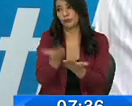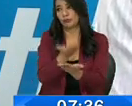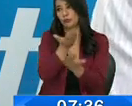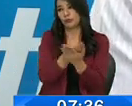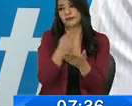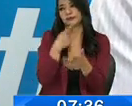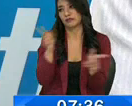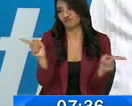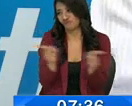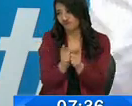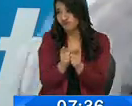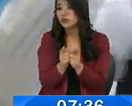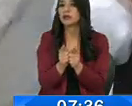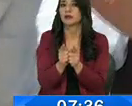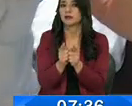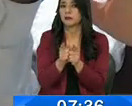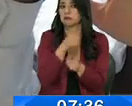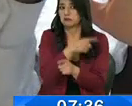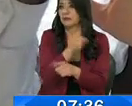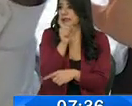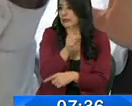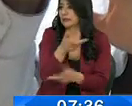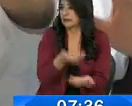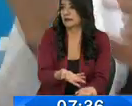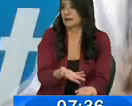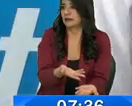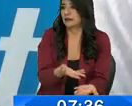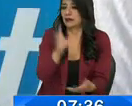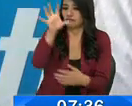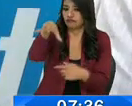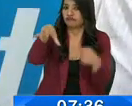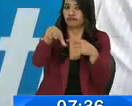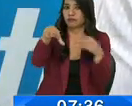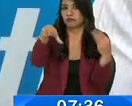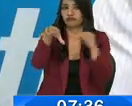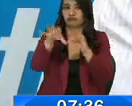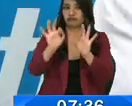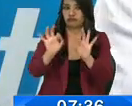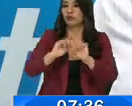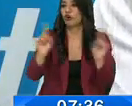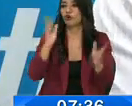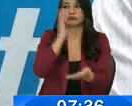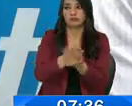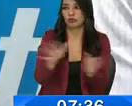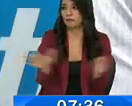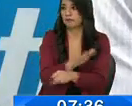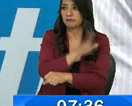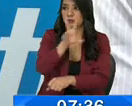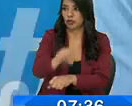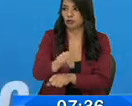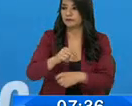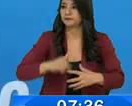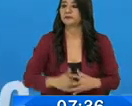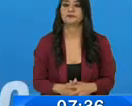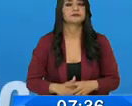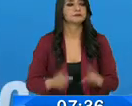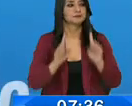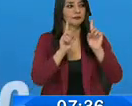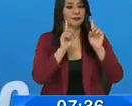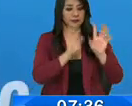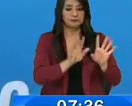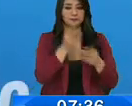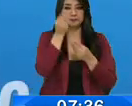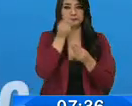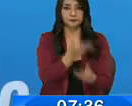simple para que llene las necesidades que tiene la caja fiscal, o simplemente negar todo el proyecto? A ver, yo quisiera también